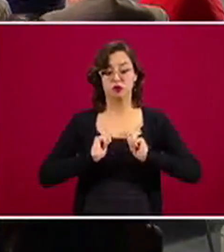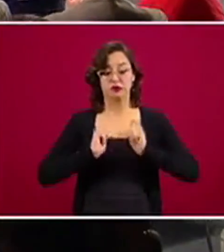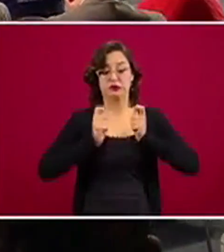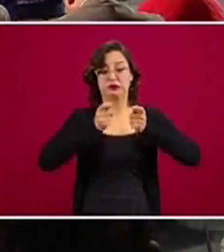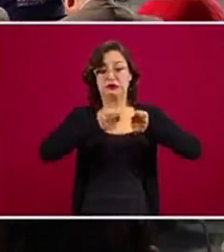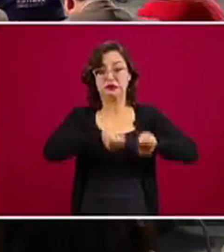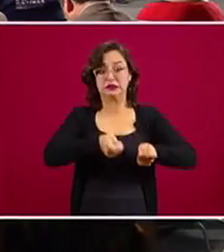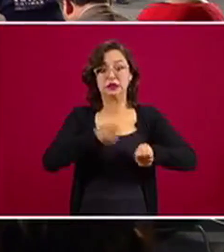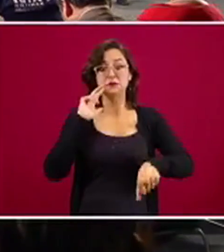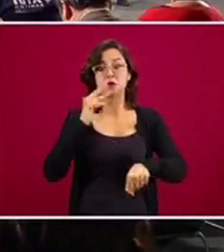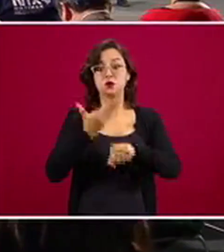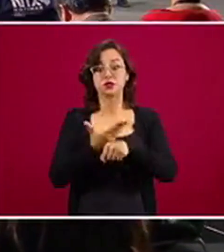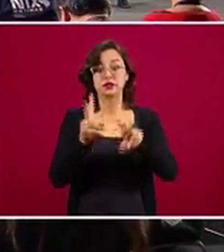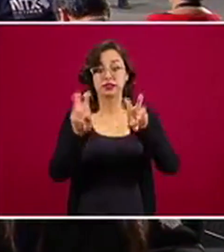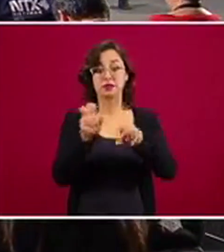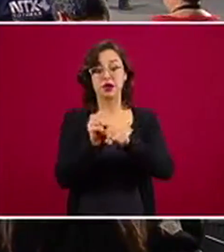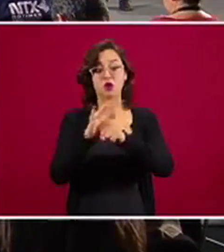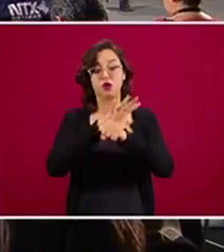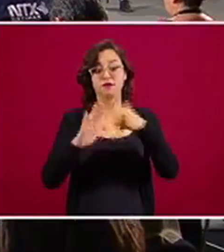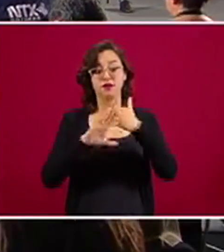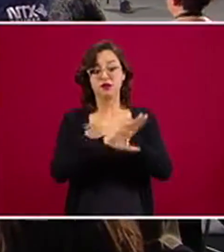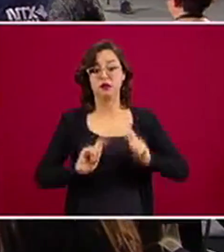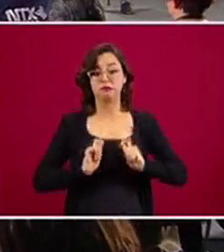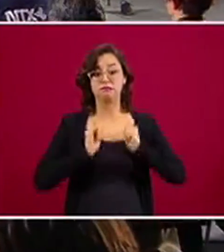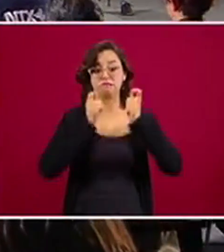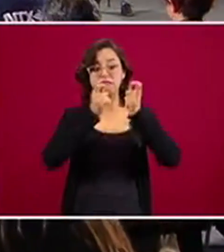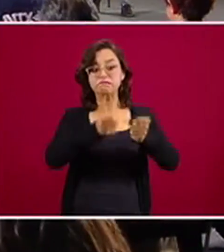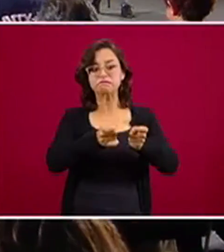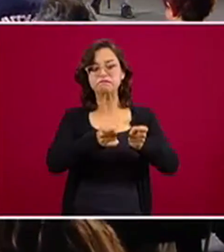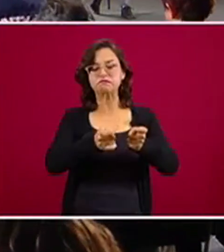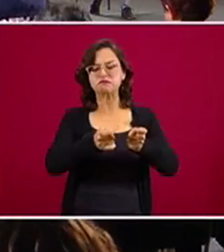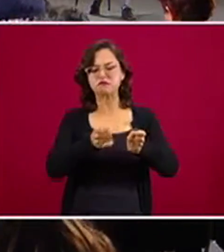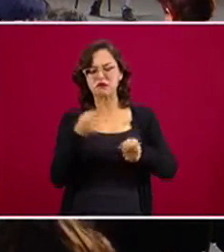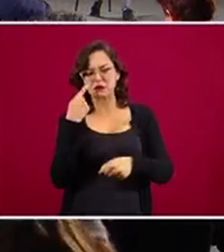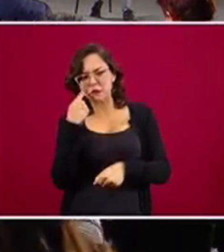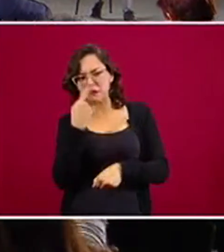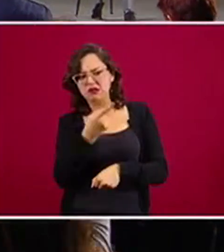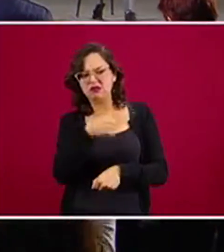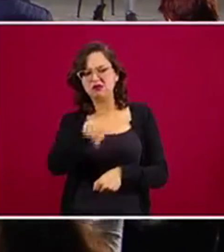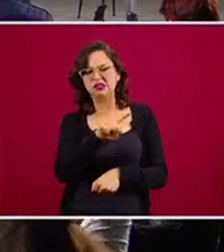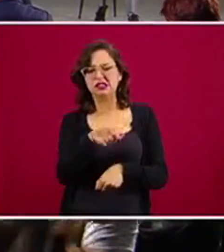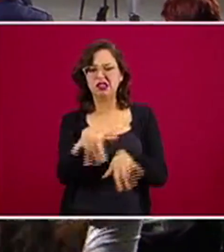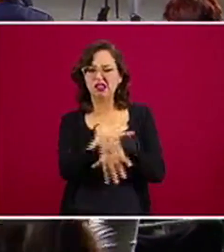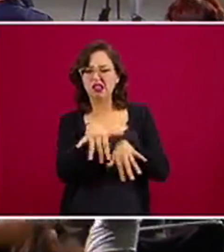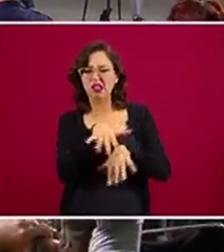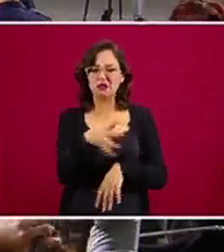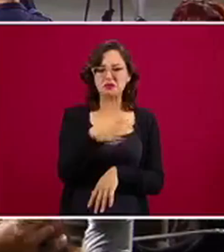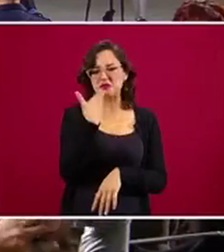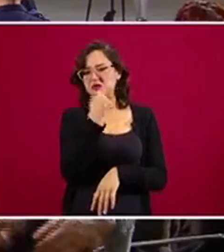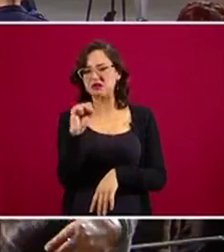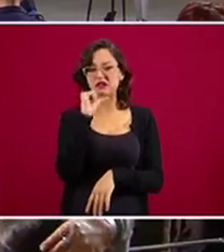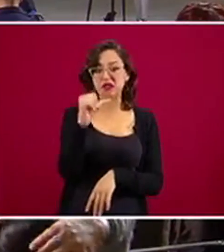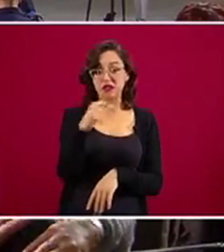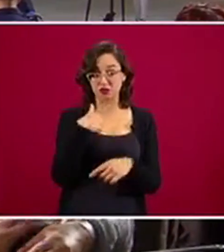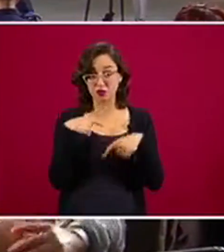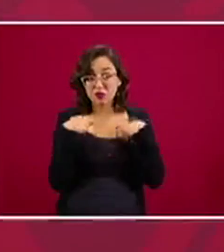conducción del combate al coronavirus si no fuesen expertos, especialistas?